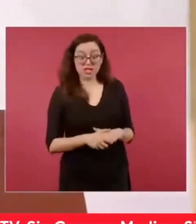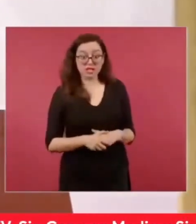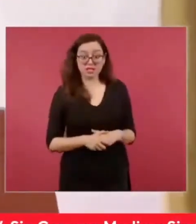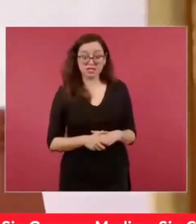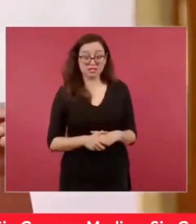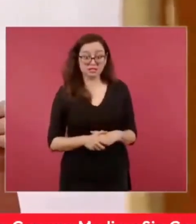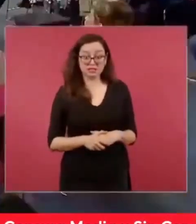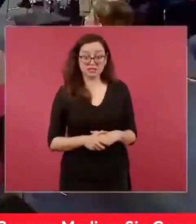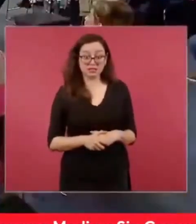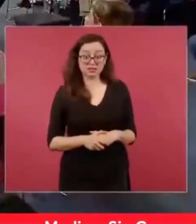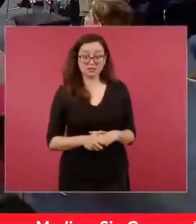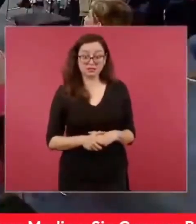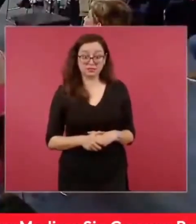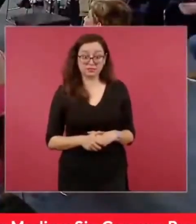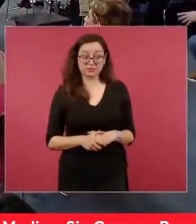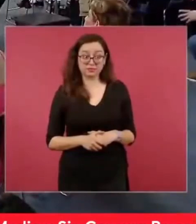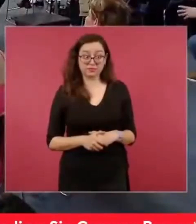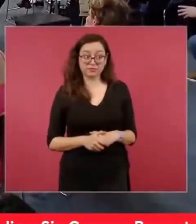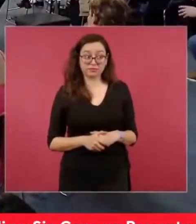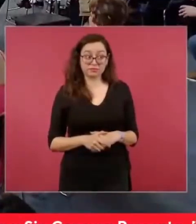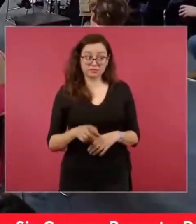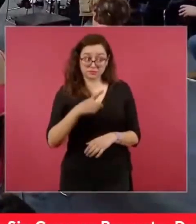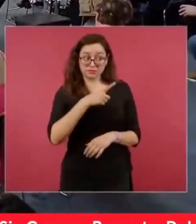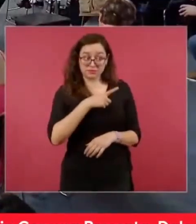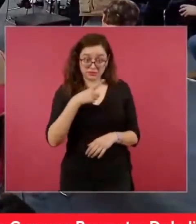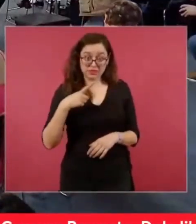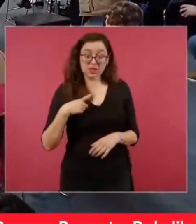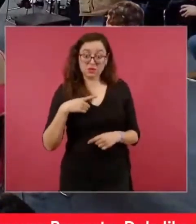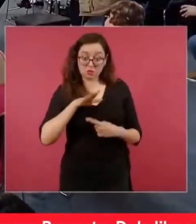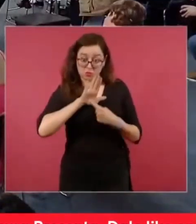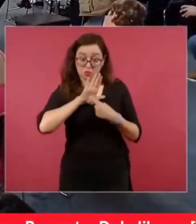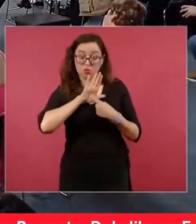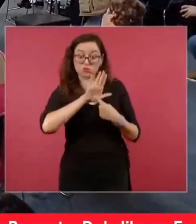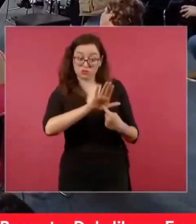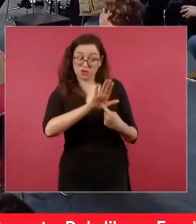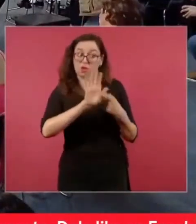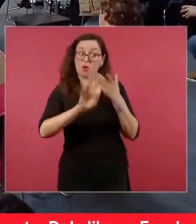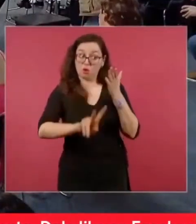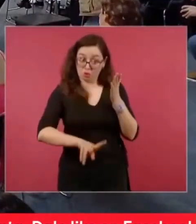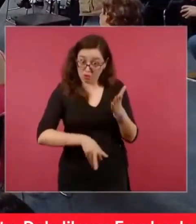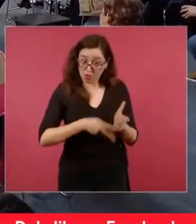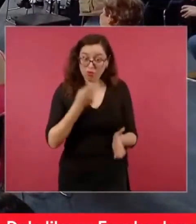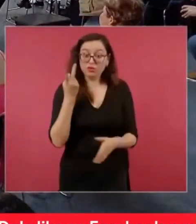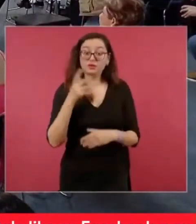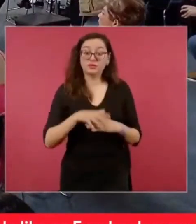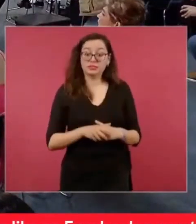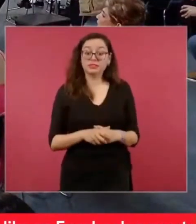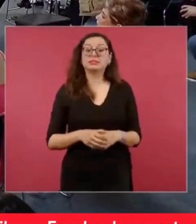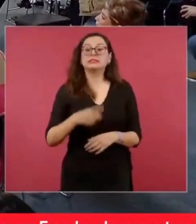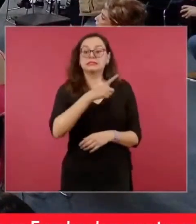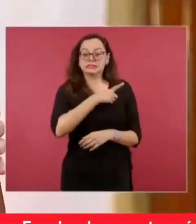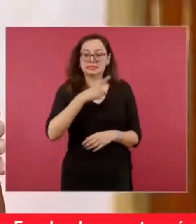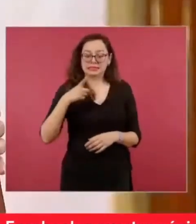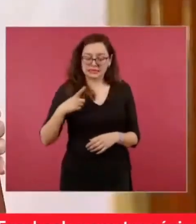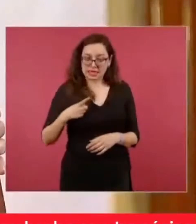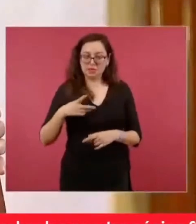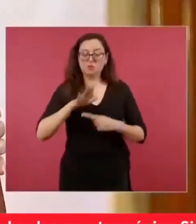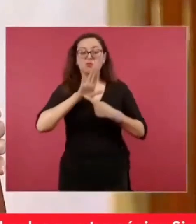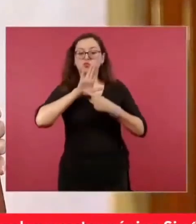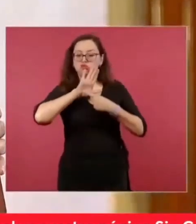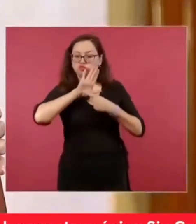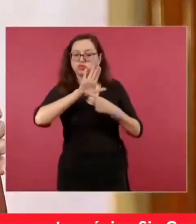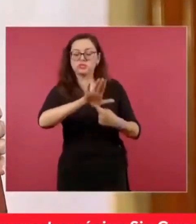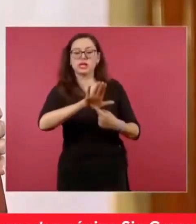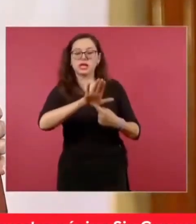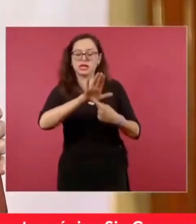esto lo que hicieron ustedes tomaron No lo que pasa que son